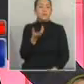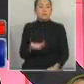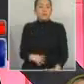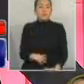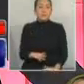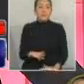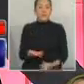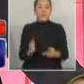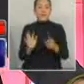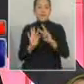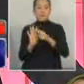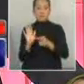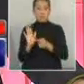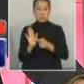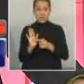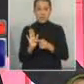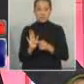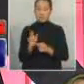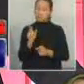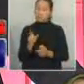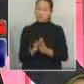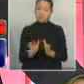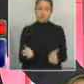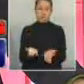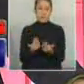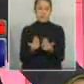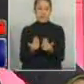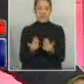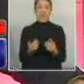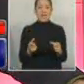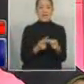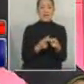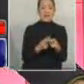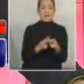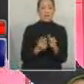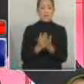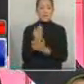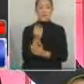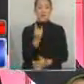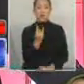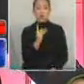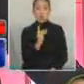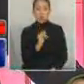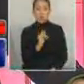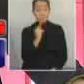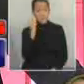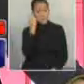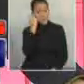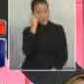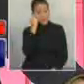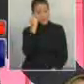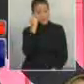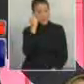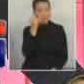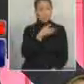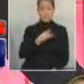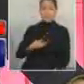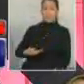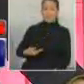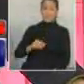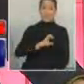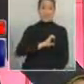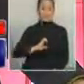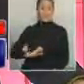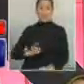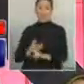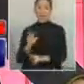reforma tributaria es necesaria. Uh-huh. En la Cámara, como la batuta la lleva la UDI, y la UDI piensa con su presidente que el Estado tiene